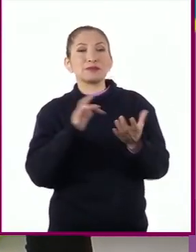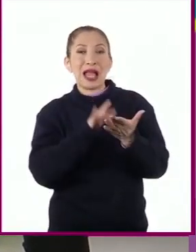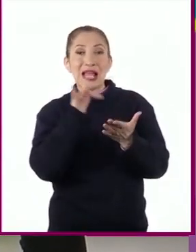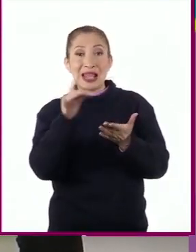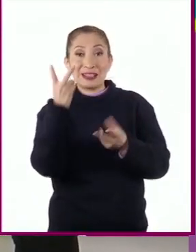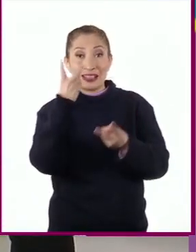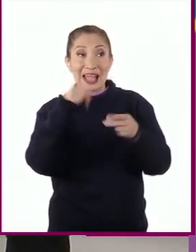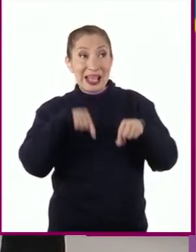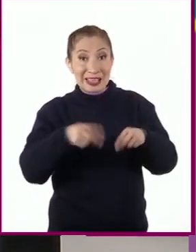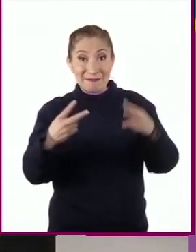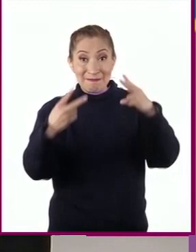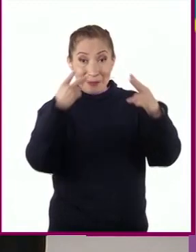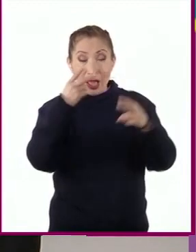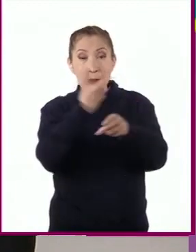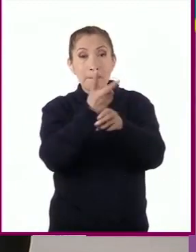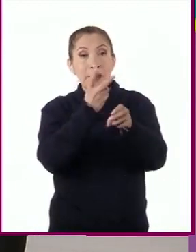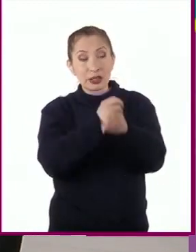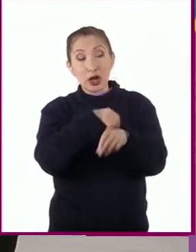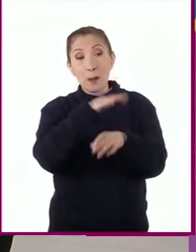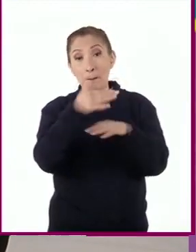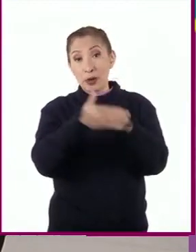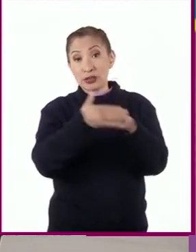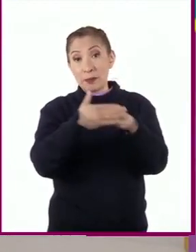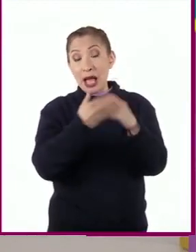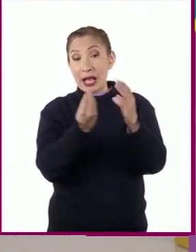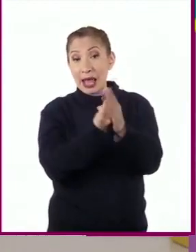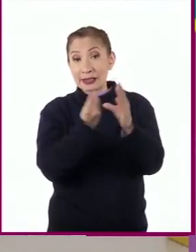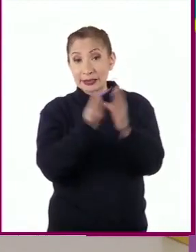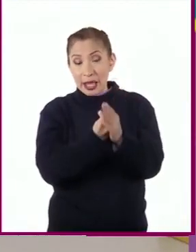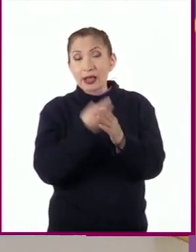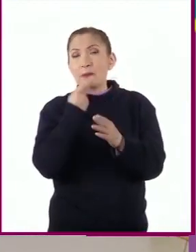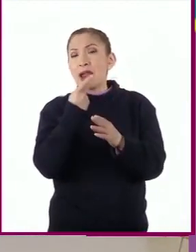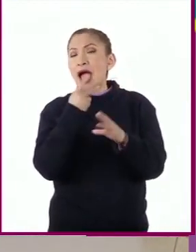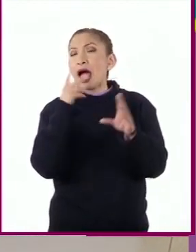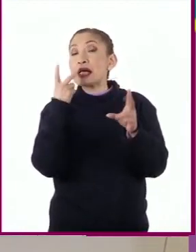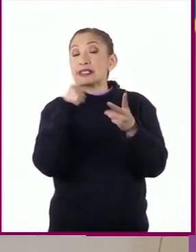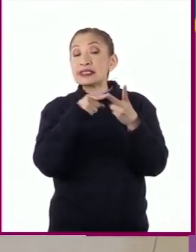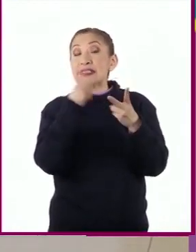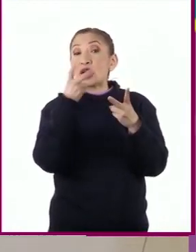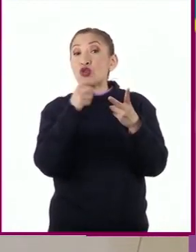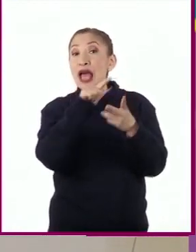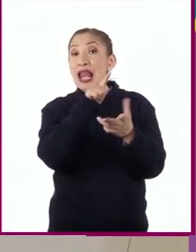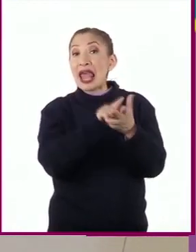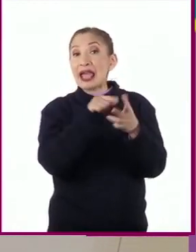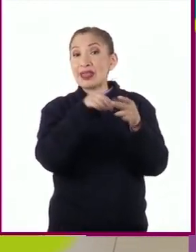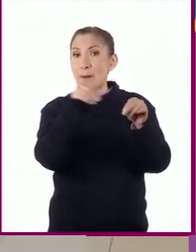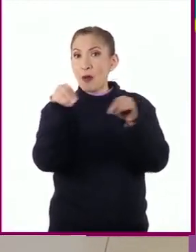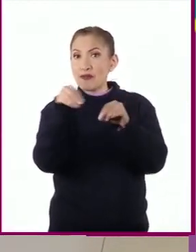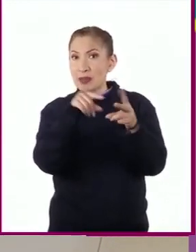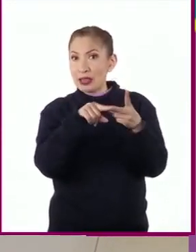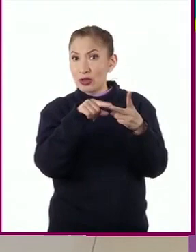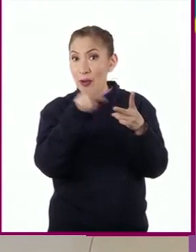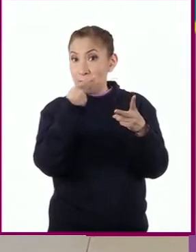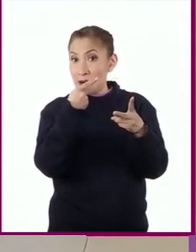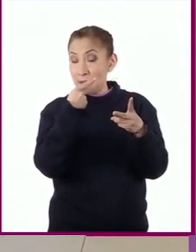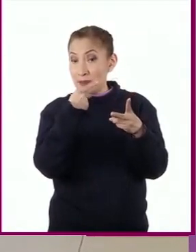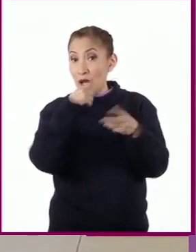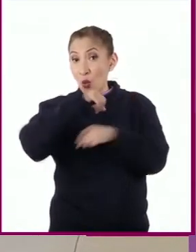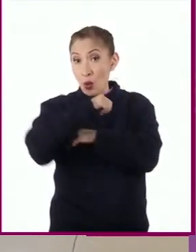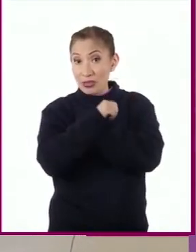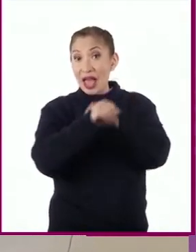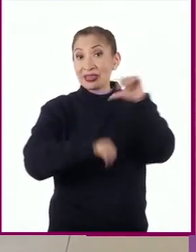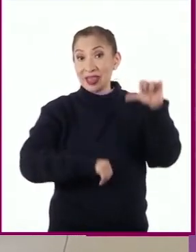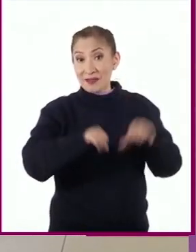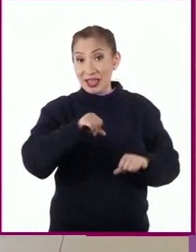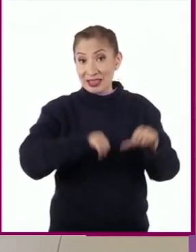su presencia y los invito a ver la siguiente sesión donde se abordará la segunda ley del movimiento. Guarden las